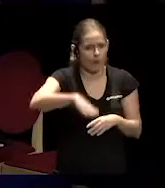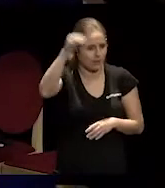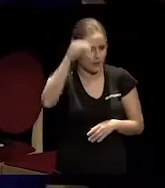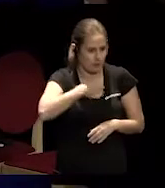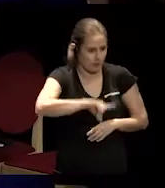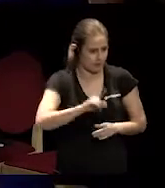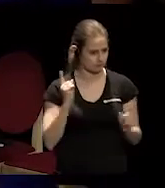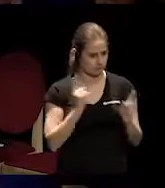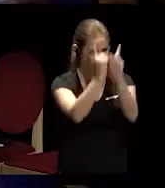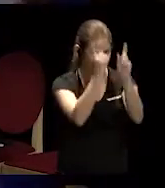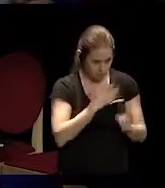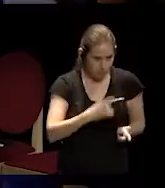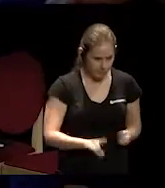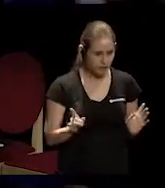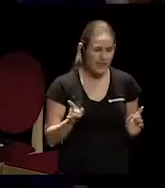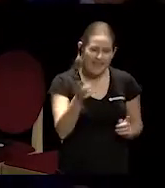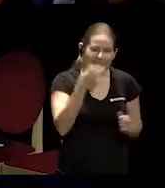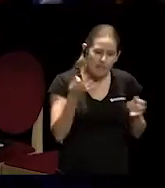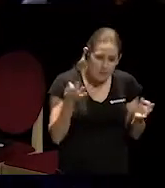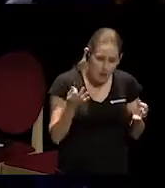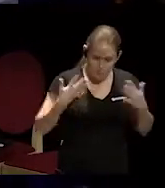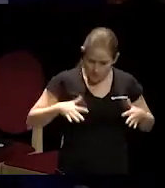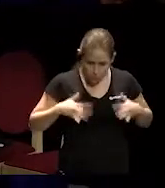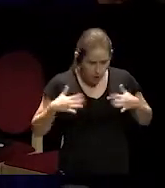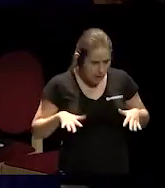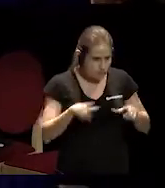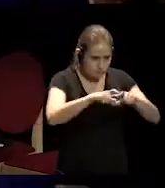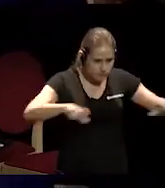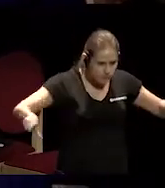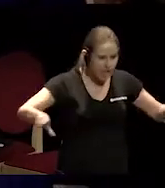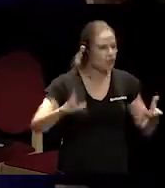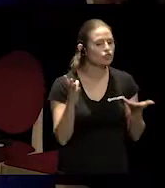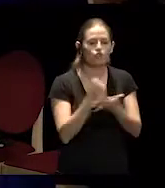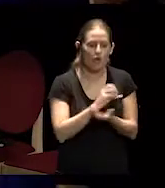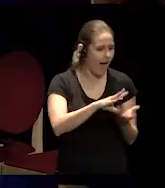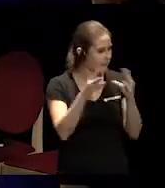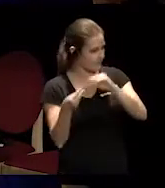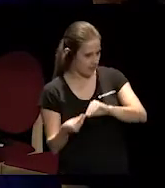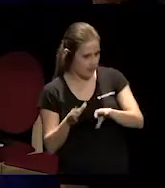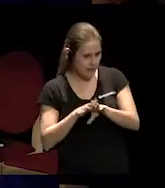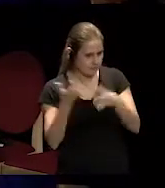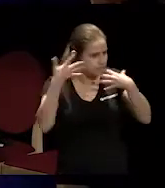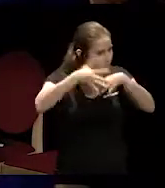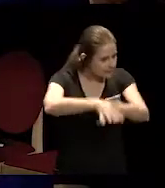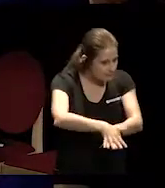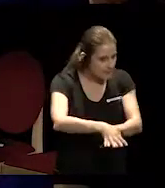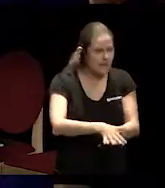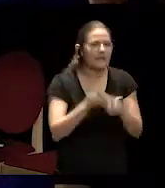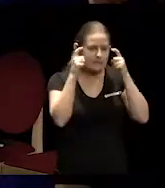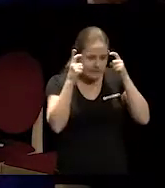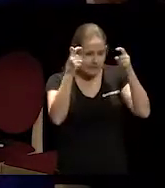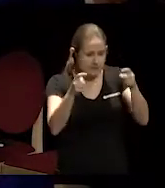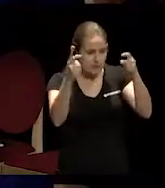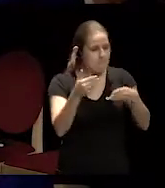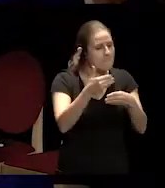claro, también eso hay que integrarlo con los vestuarios. Entonces, insertamos procesos para sortear tanto las